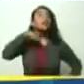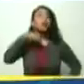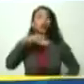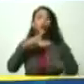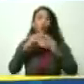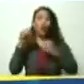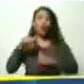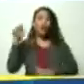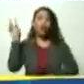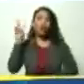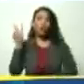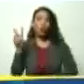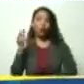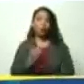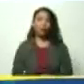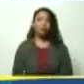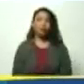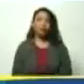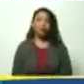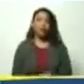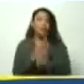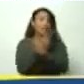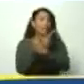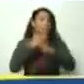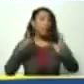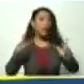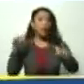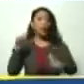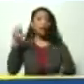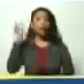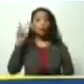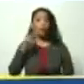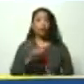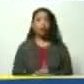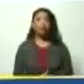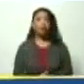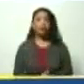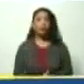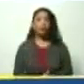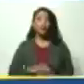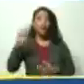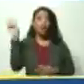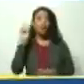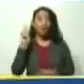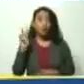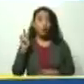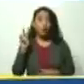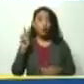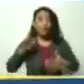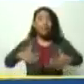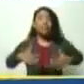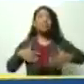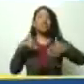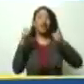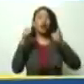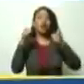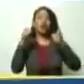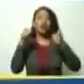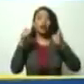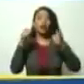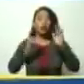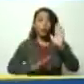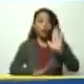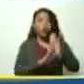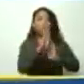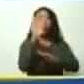venezolanos y de todas las venezolanas se libere pues a Venezuela y Venezuela recupere su estatus de